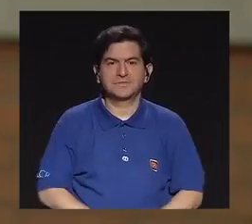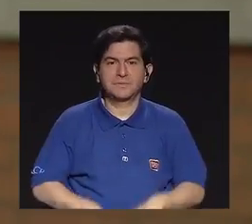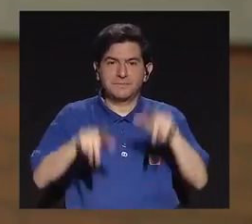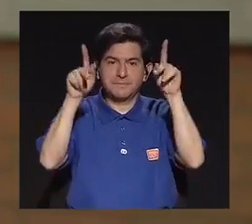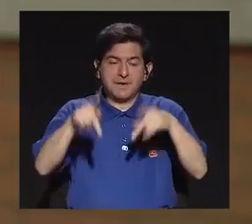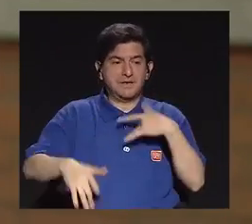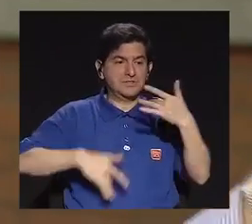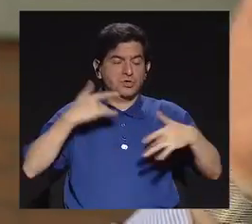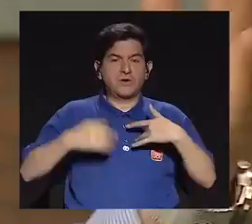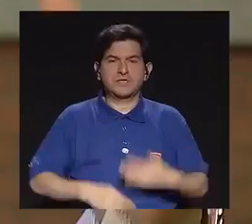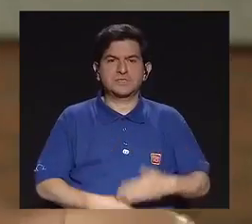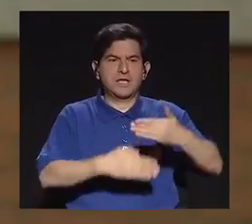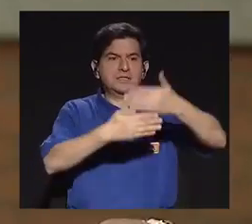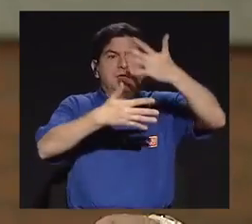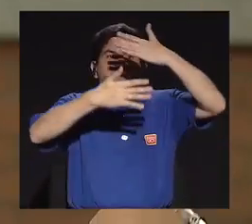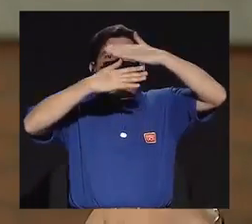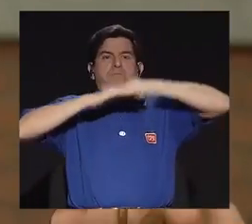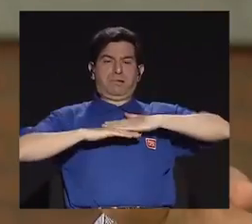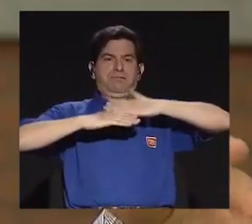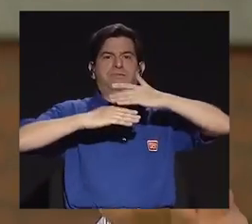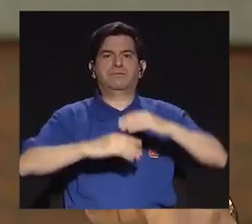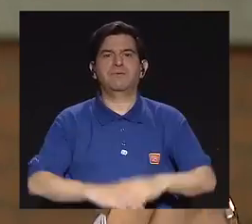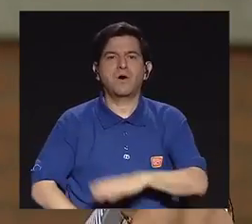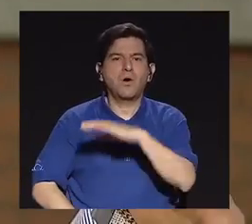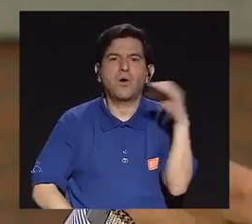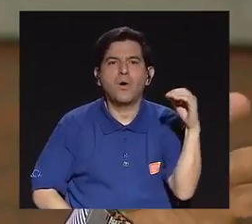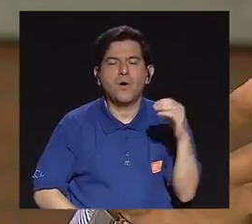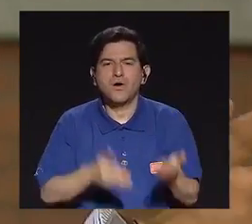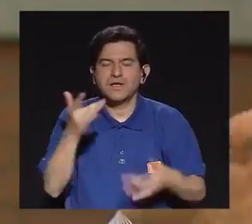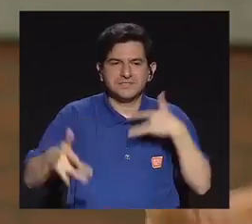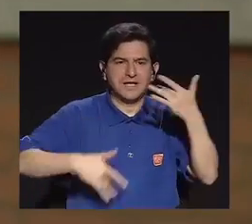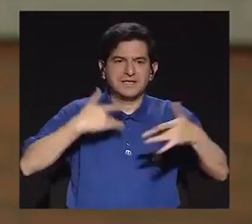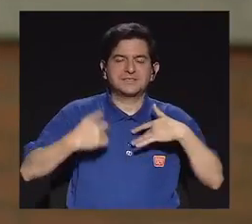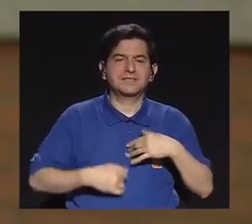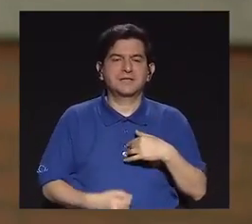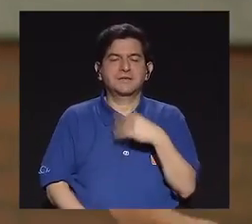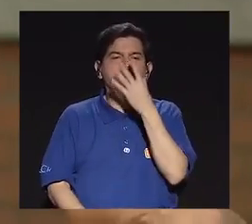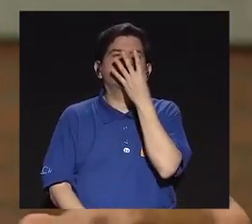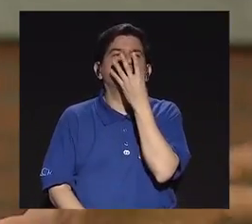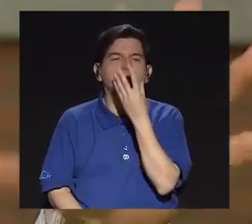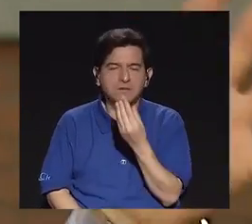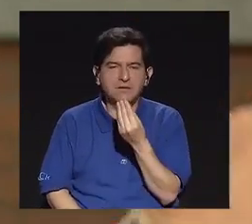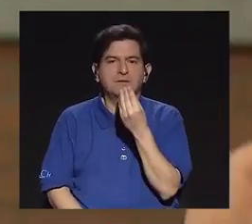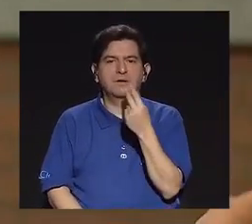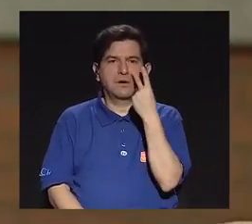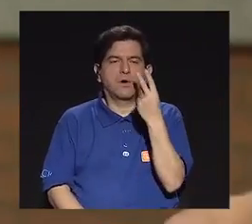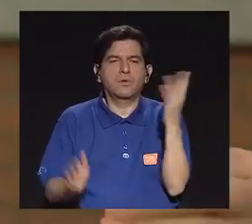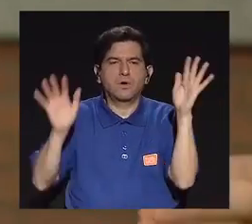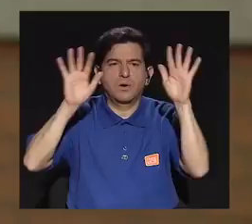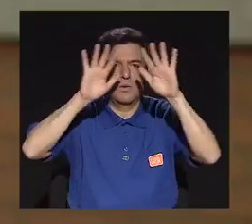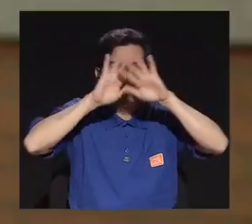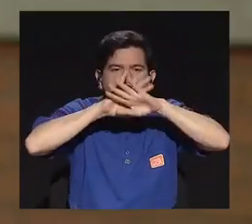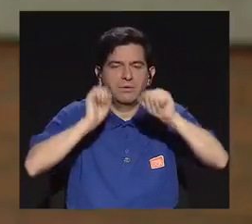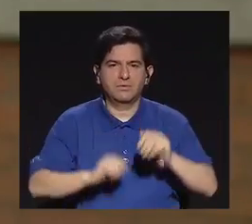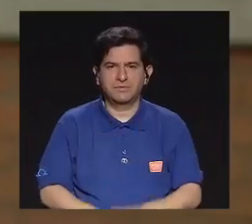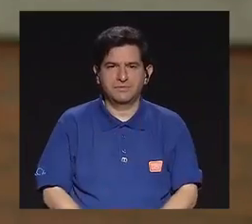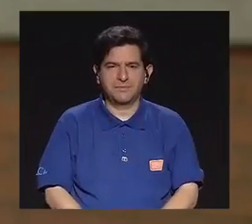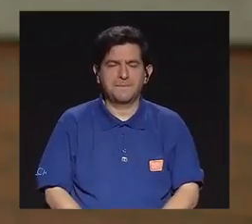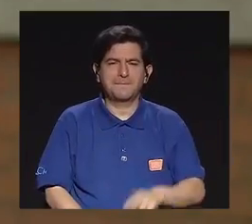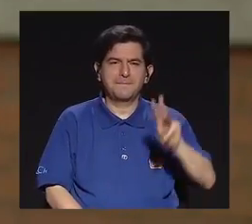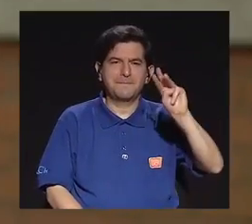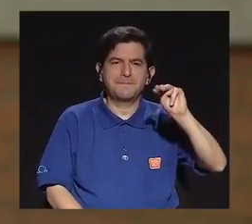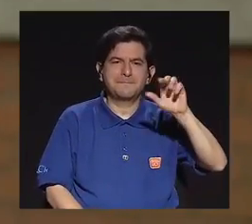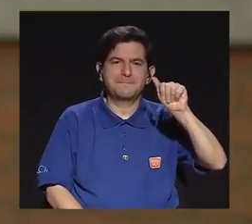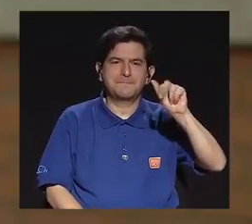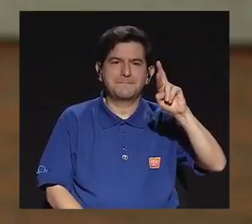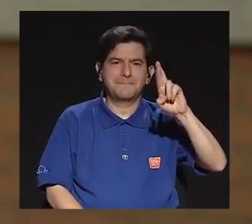algún momento es el paciente que siente que las paredes le caen encima, o que siente que se desvanece, o que ve oscuro. Entonces realmente cuando llamamos